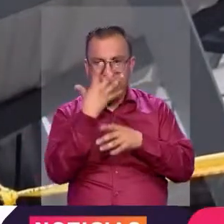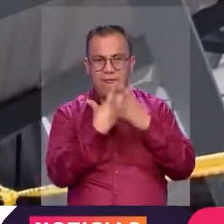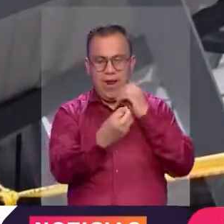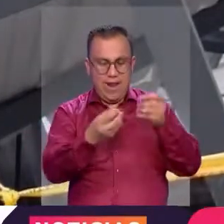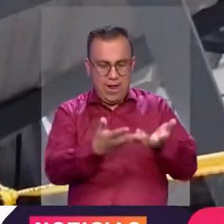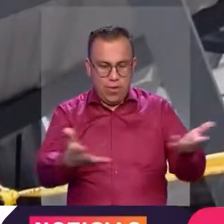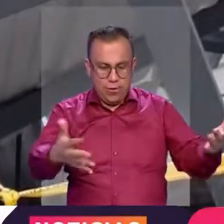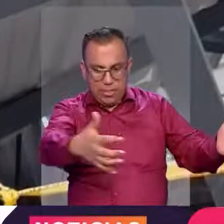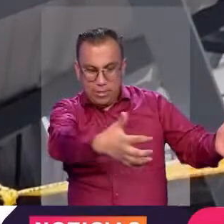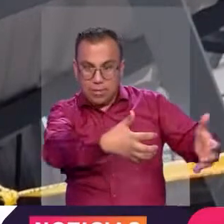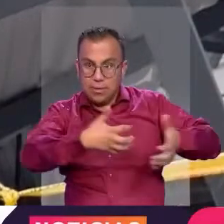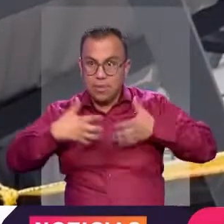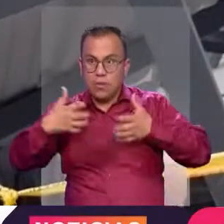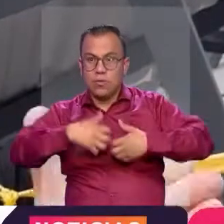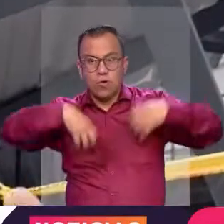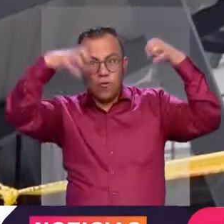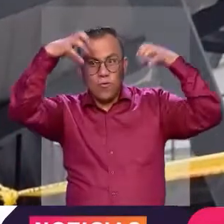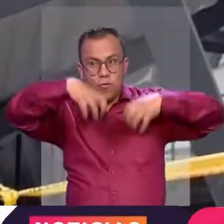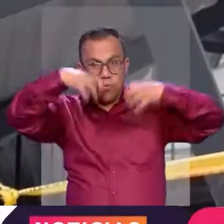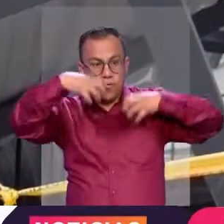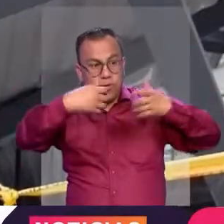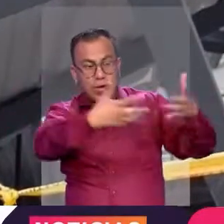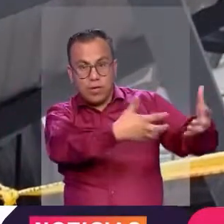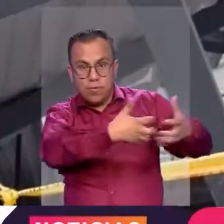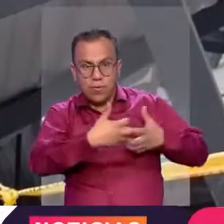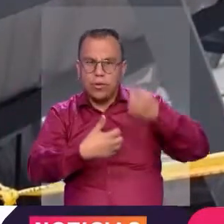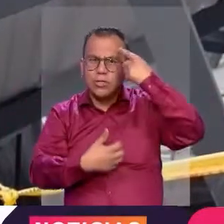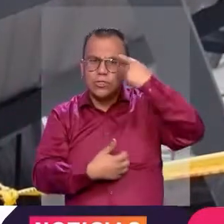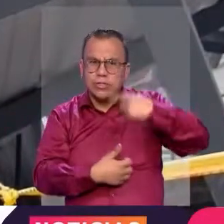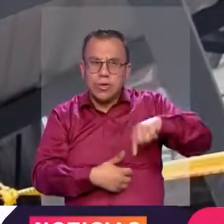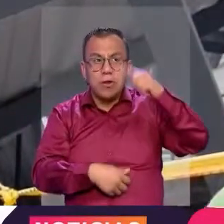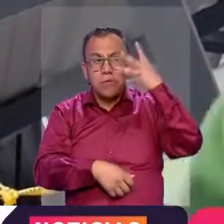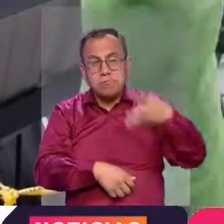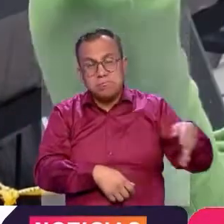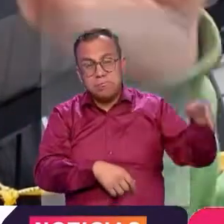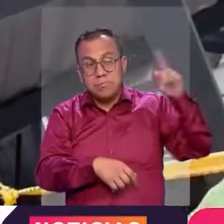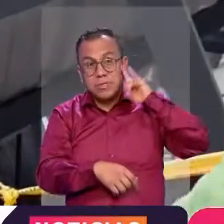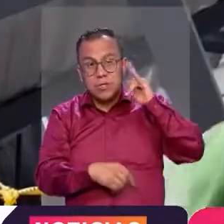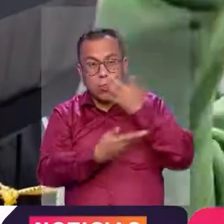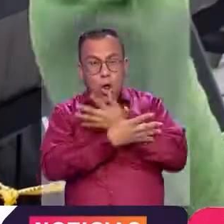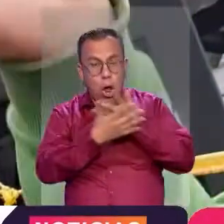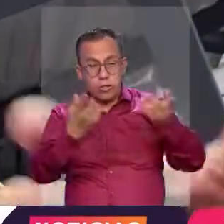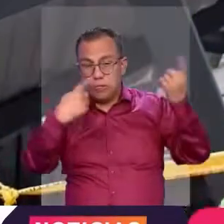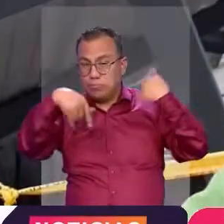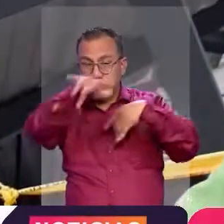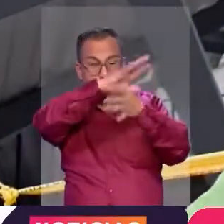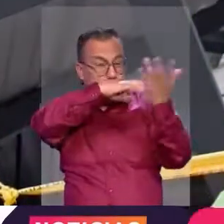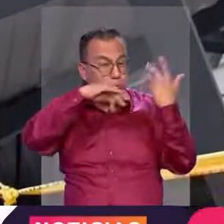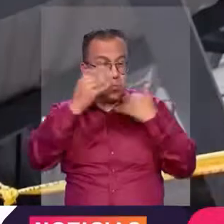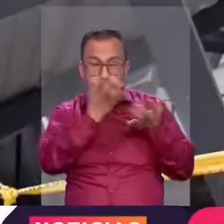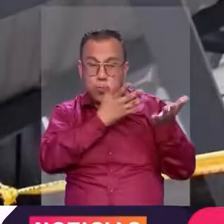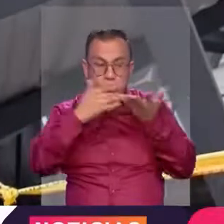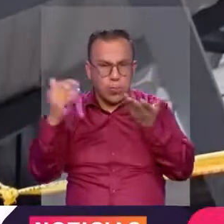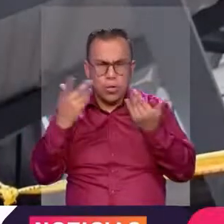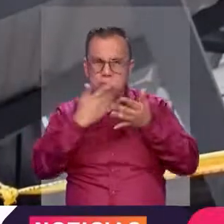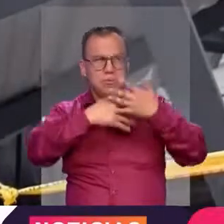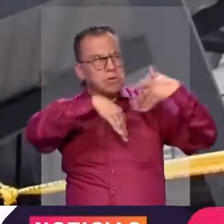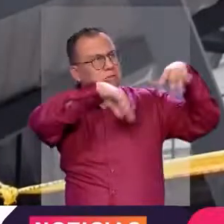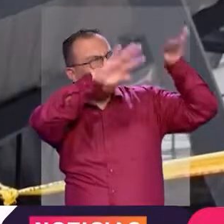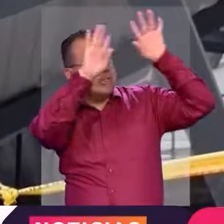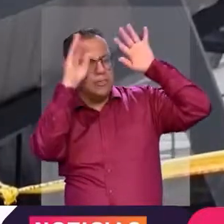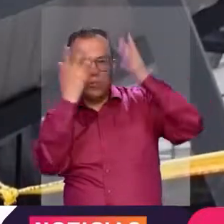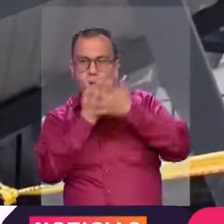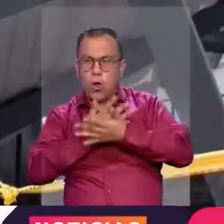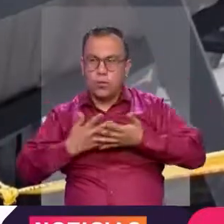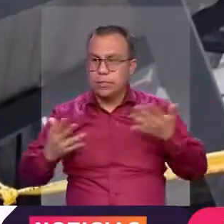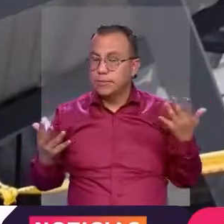afuera, debido a la lluvia las estaba entrando y de un momento a otro pues empieza a volar cosas, empecé a ver cómo salían tejas por todo